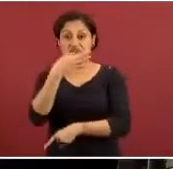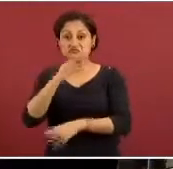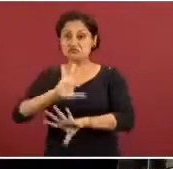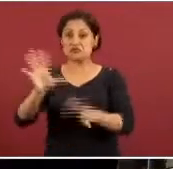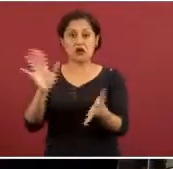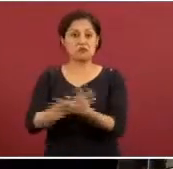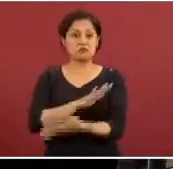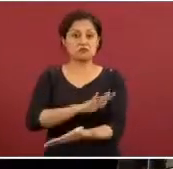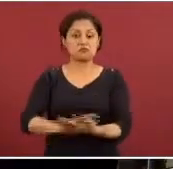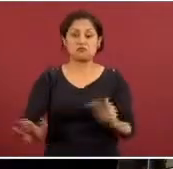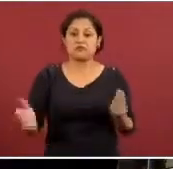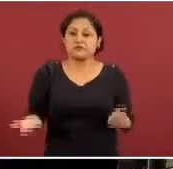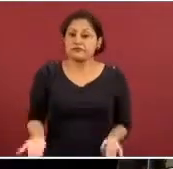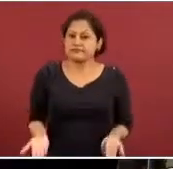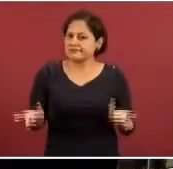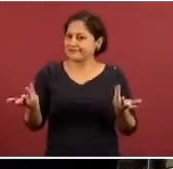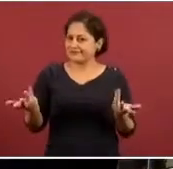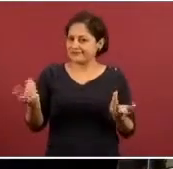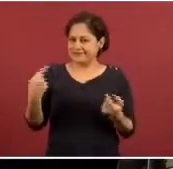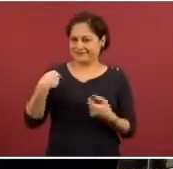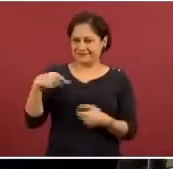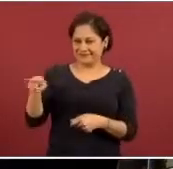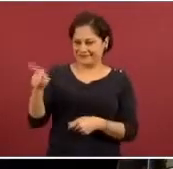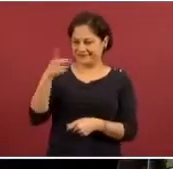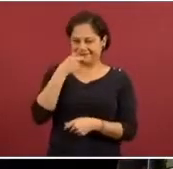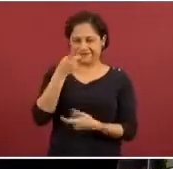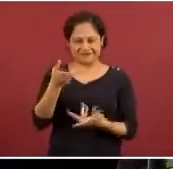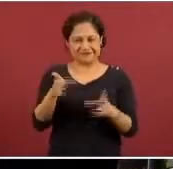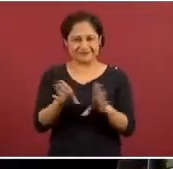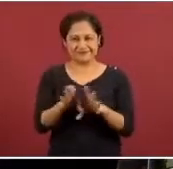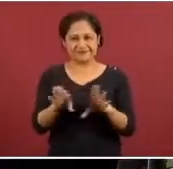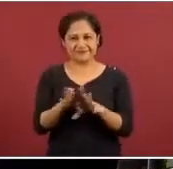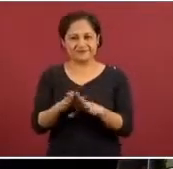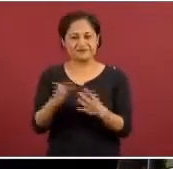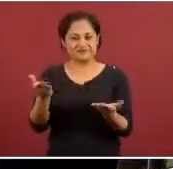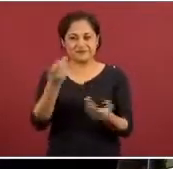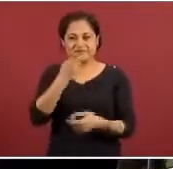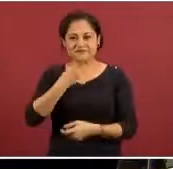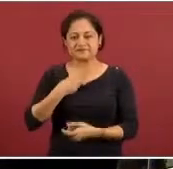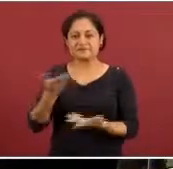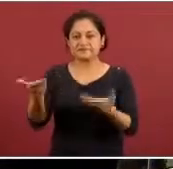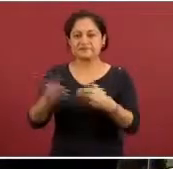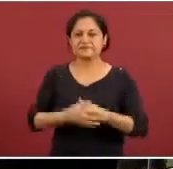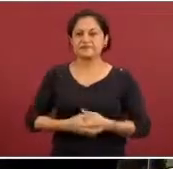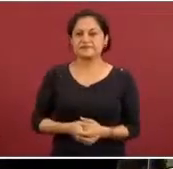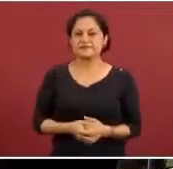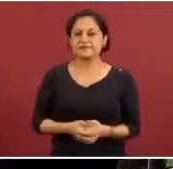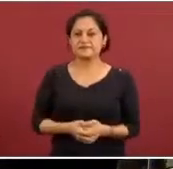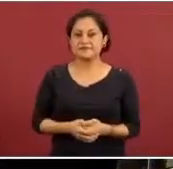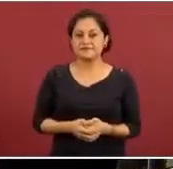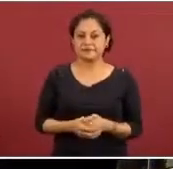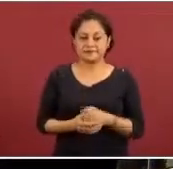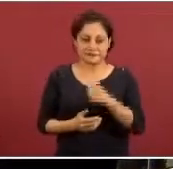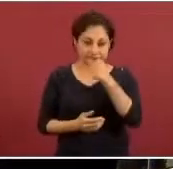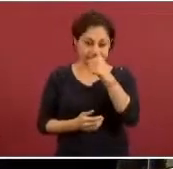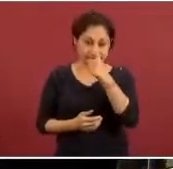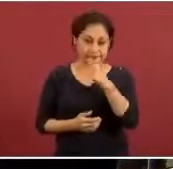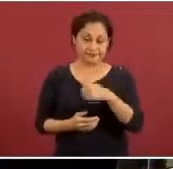respecto de ese tema de las medicinas. Entonces, adelante, gracias. Bien, claro, con su permiso.